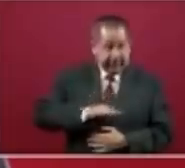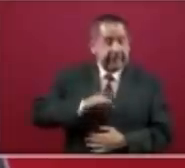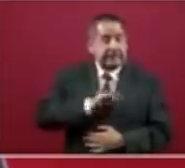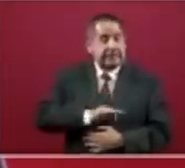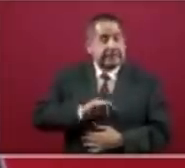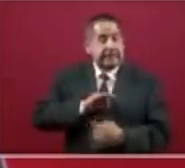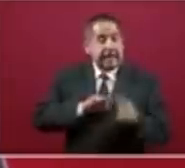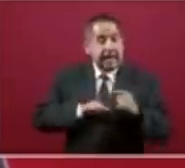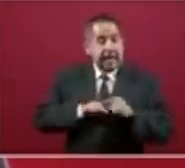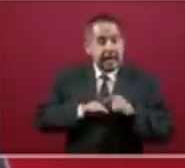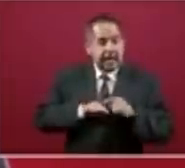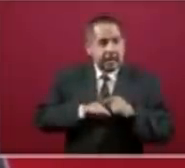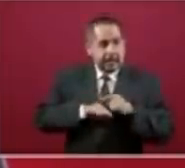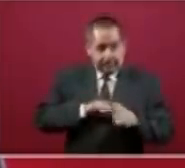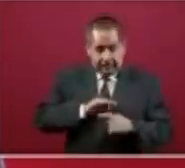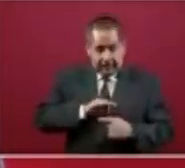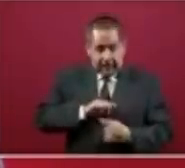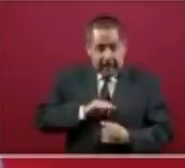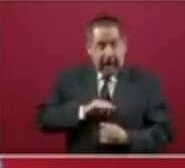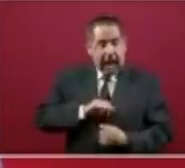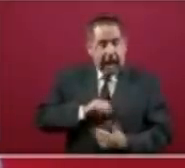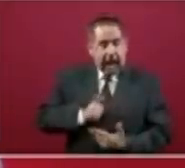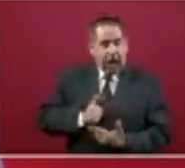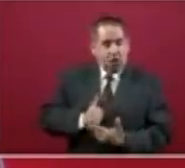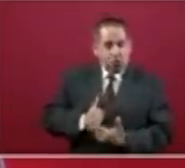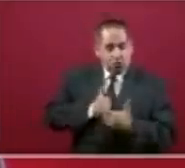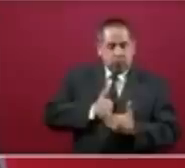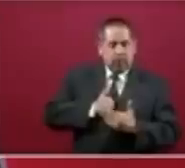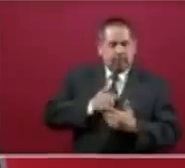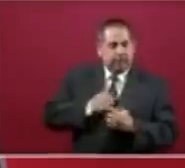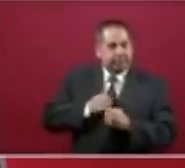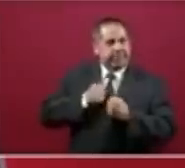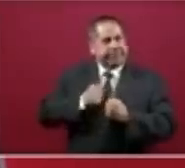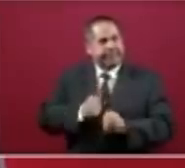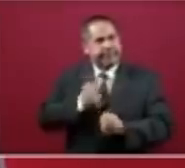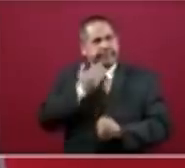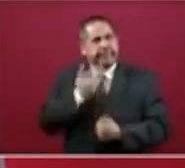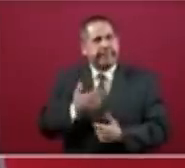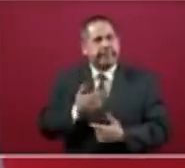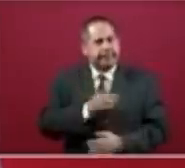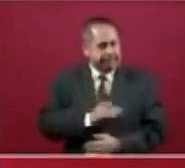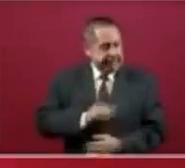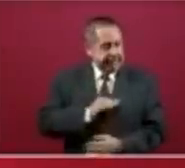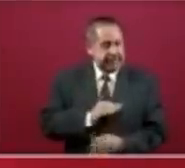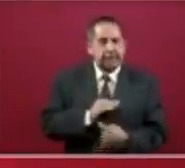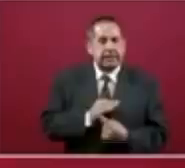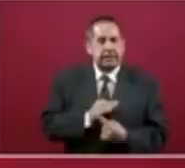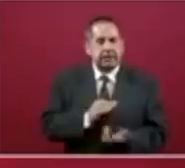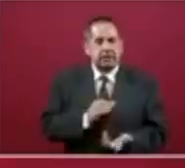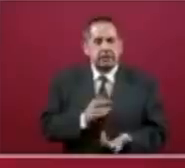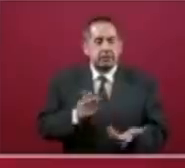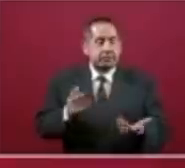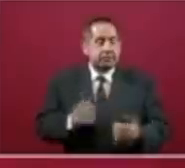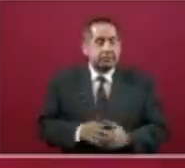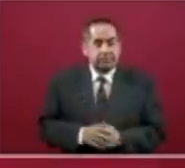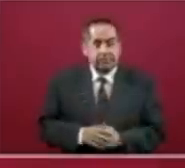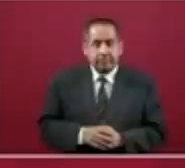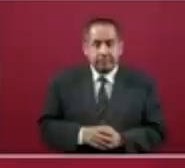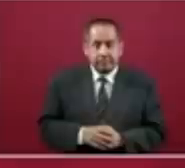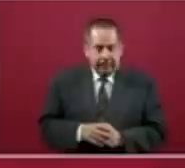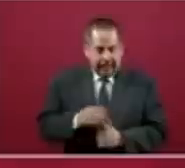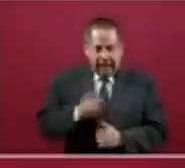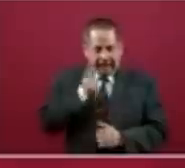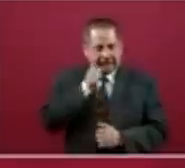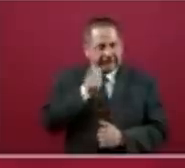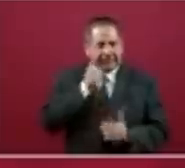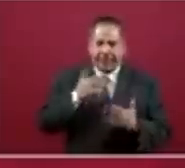fortaleza física, es un estado de ánimo,